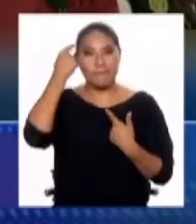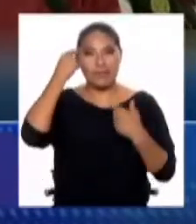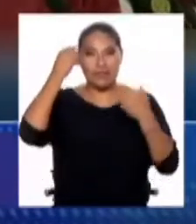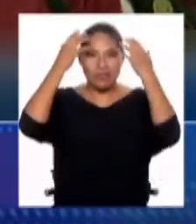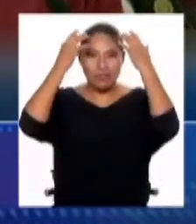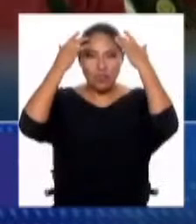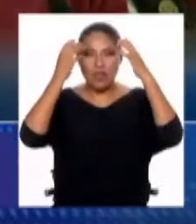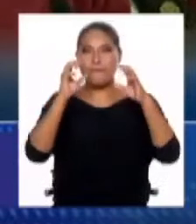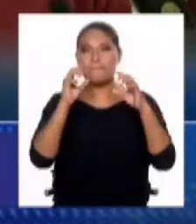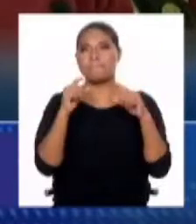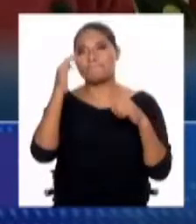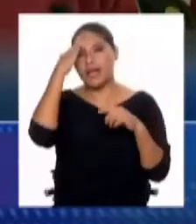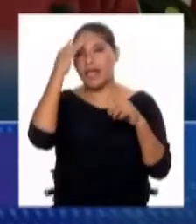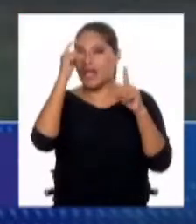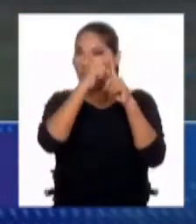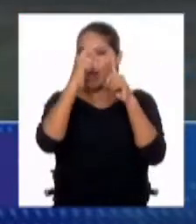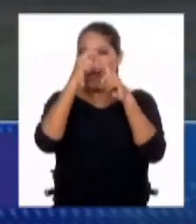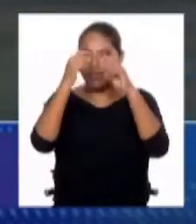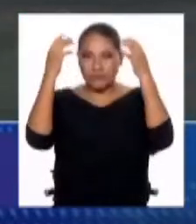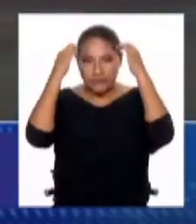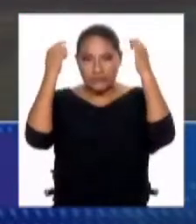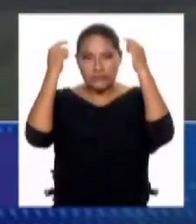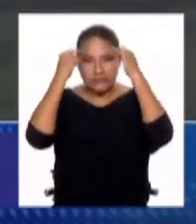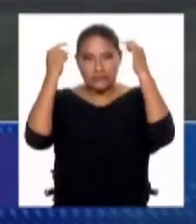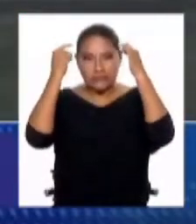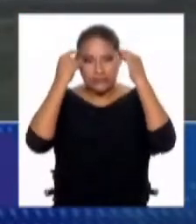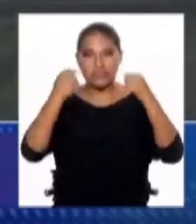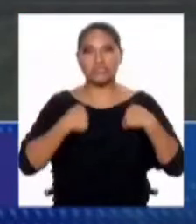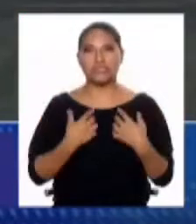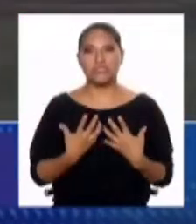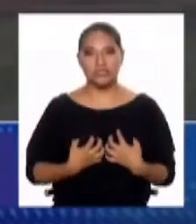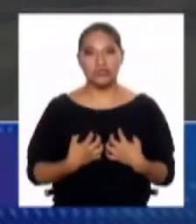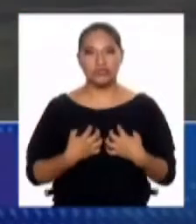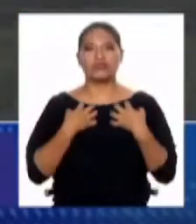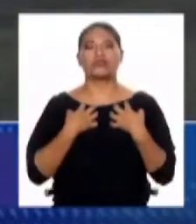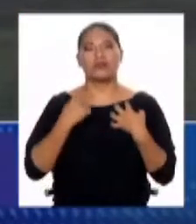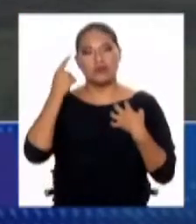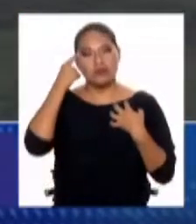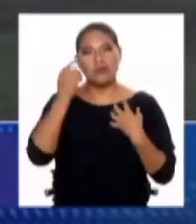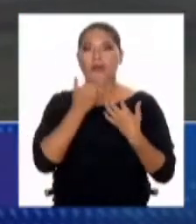epítetos, que lo único que hacen es que hable el hígado y no la razón.